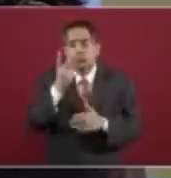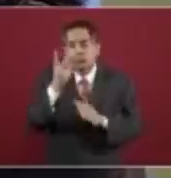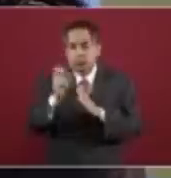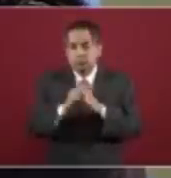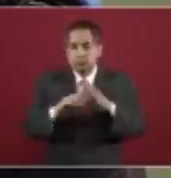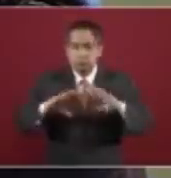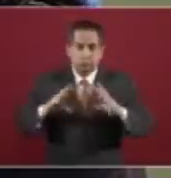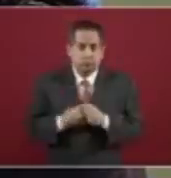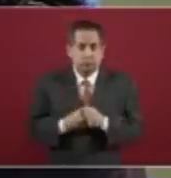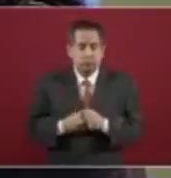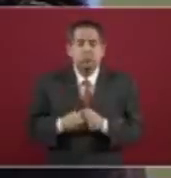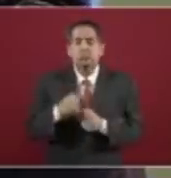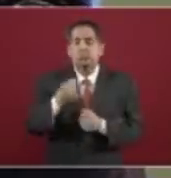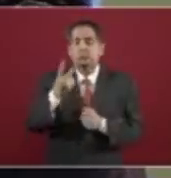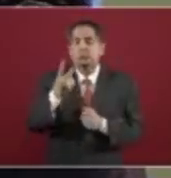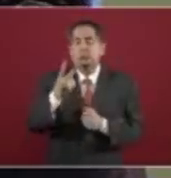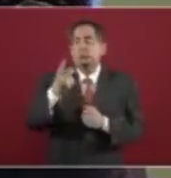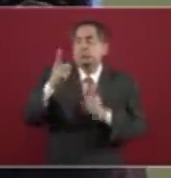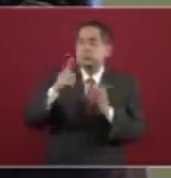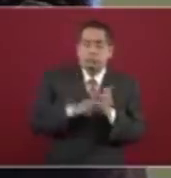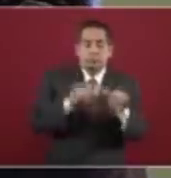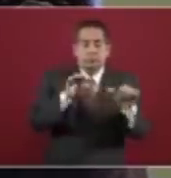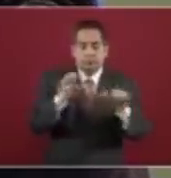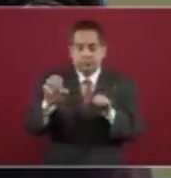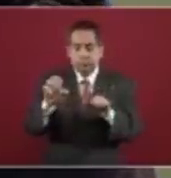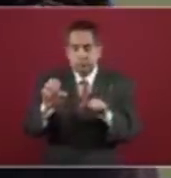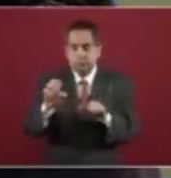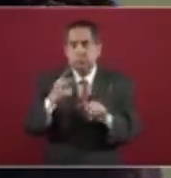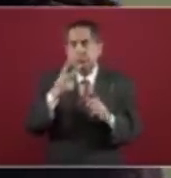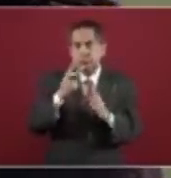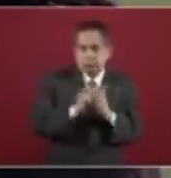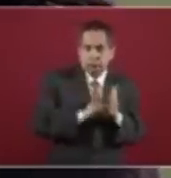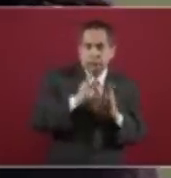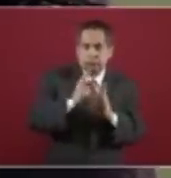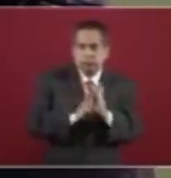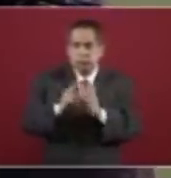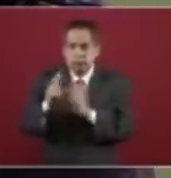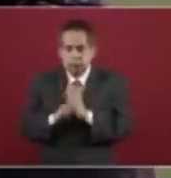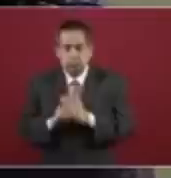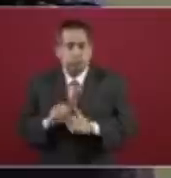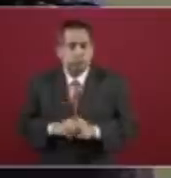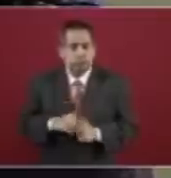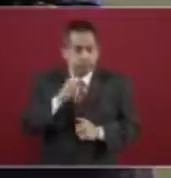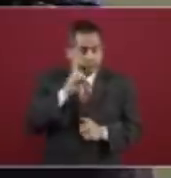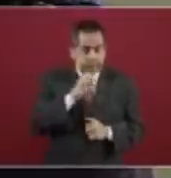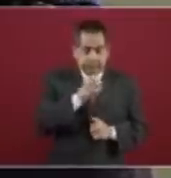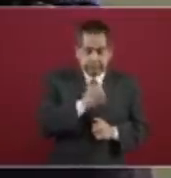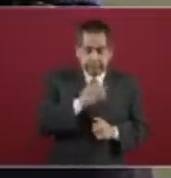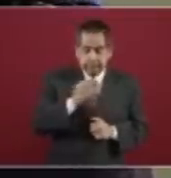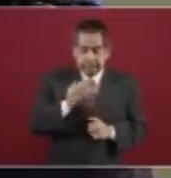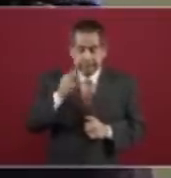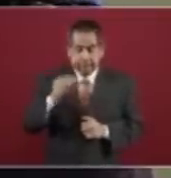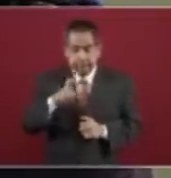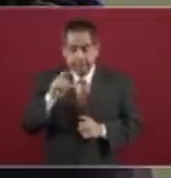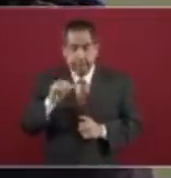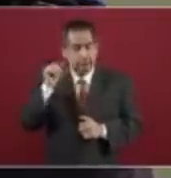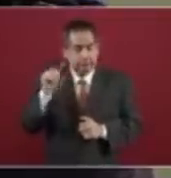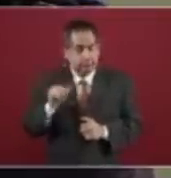da 1,600 pesos. Sí me gustaría aclarar que el caso enero, febrero, marzo,